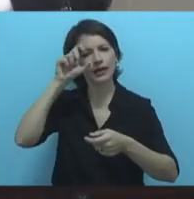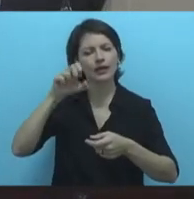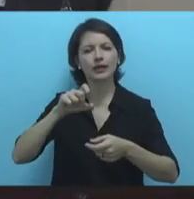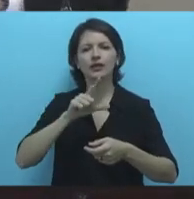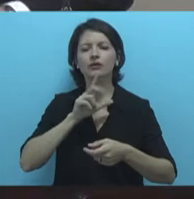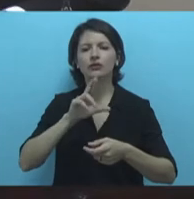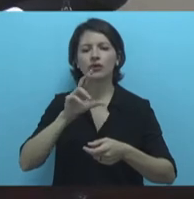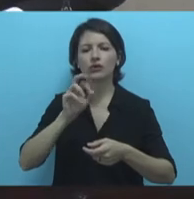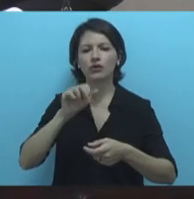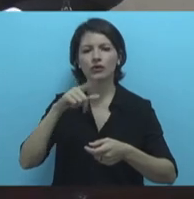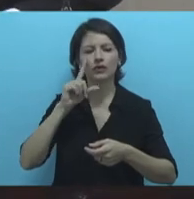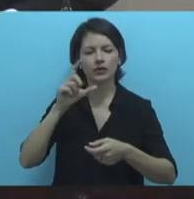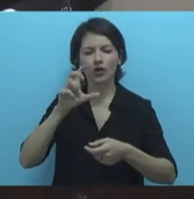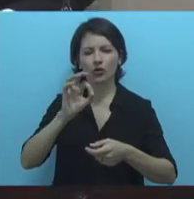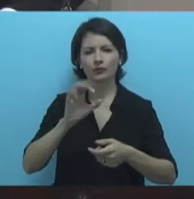ventas